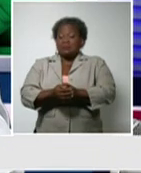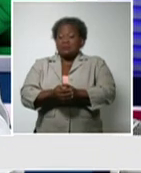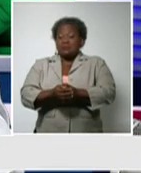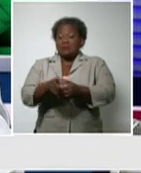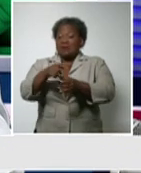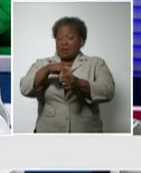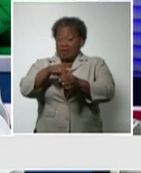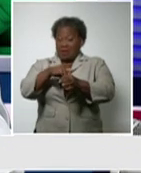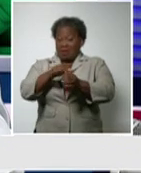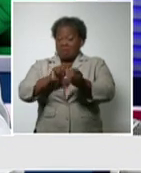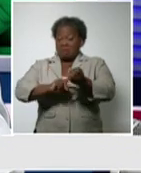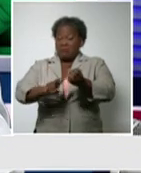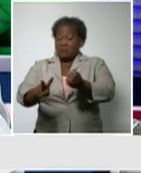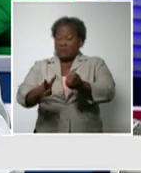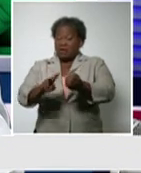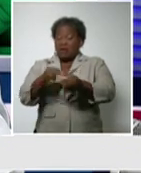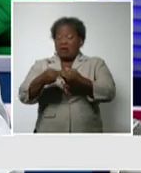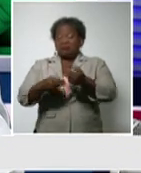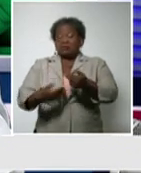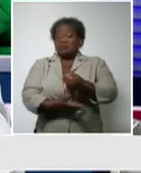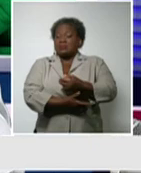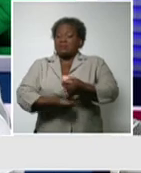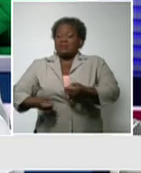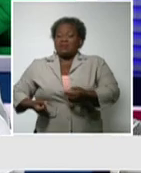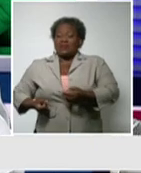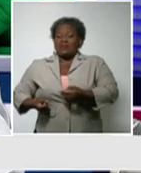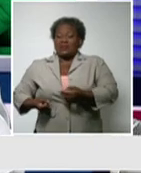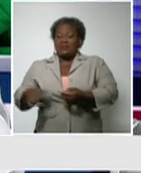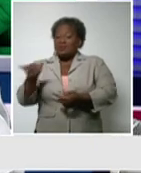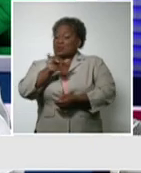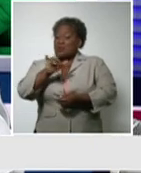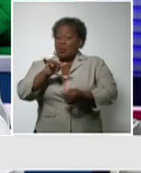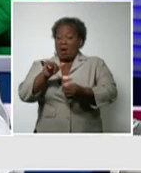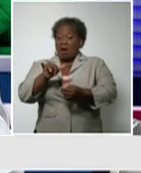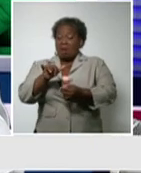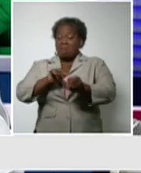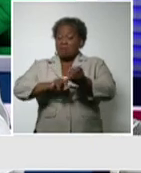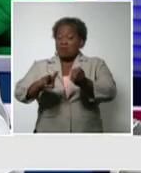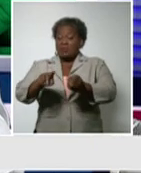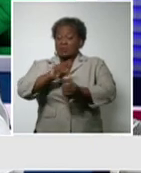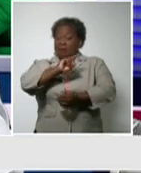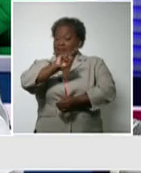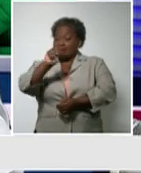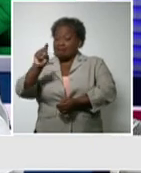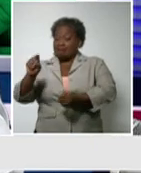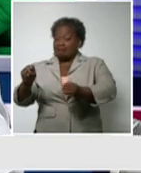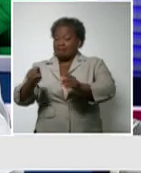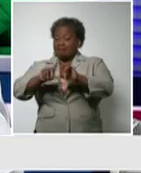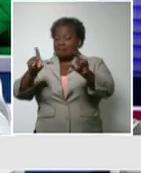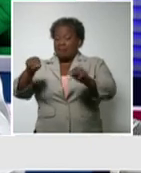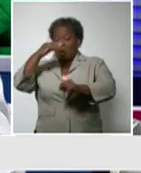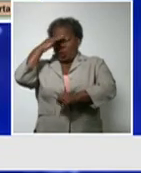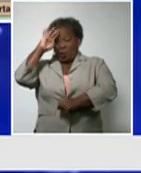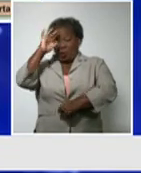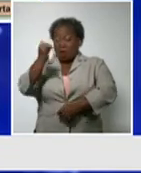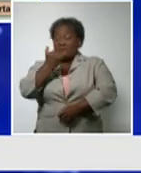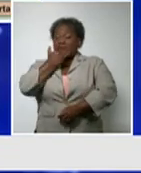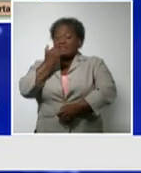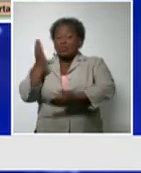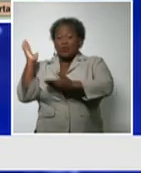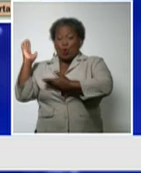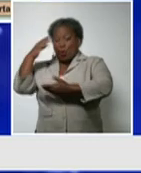hace un gran esfuerzo, como prácticamente todas, para el control. Las tasas de incidencia en